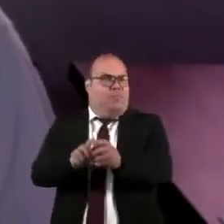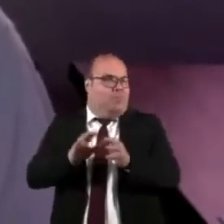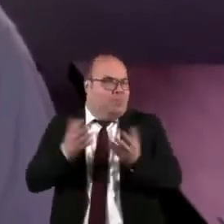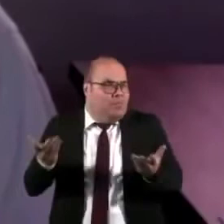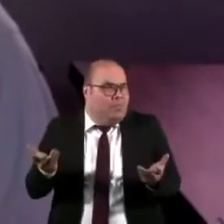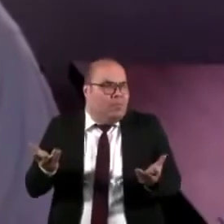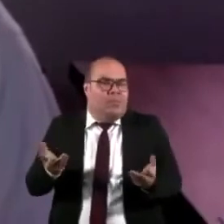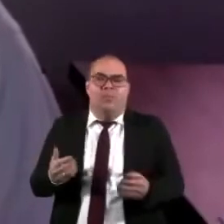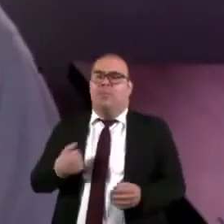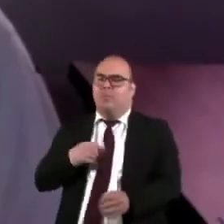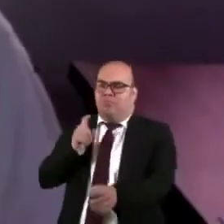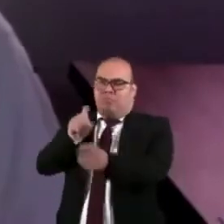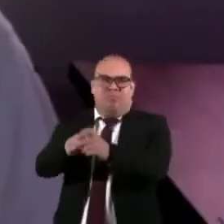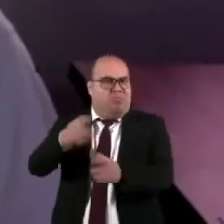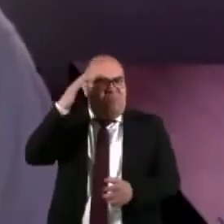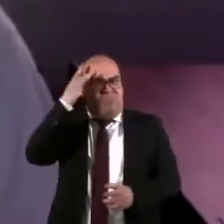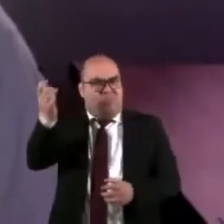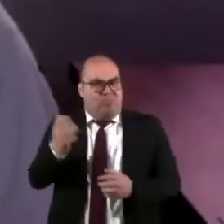Trataré de ser lo más